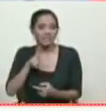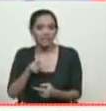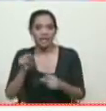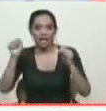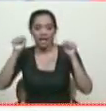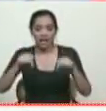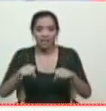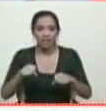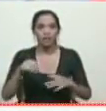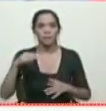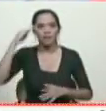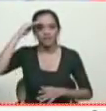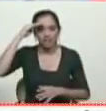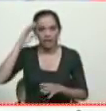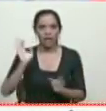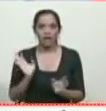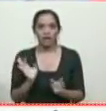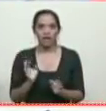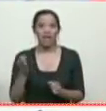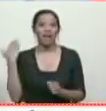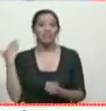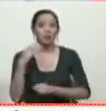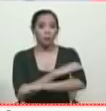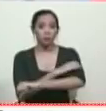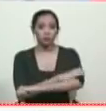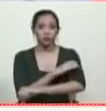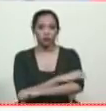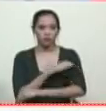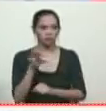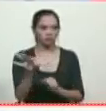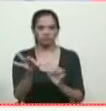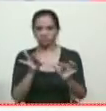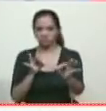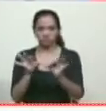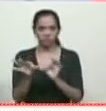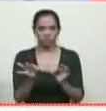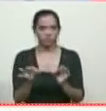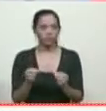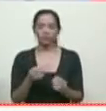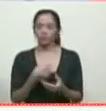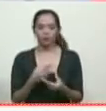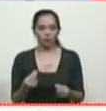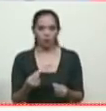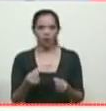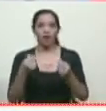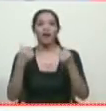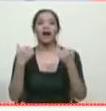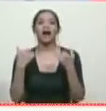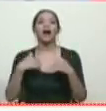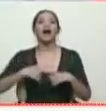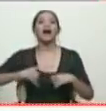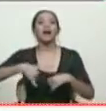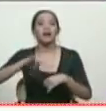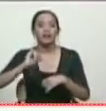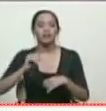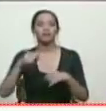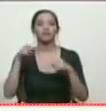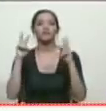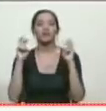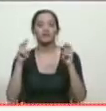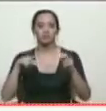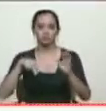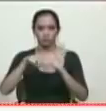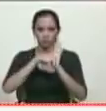aquí dejó de ser como era en la Cuarta República, que cazaban a los muchachos, ahora tiene una norma, es voluntario,